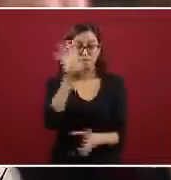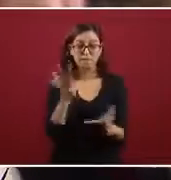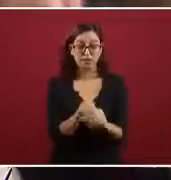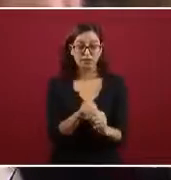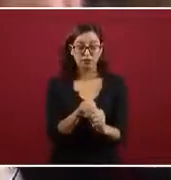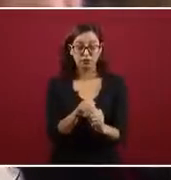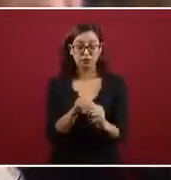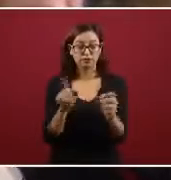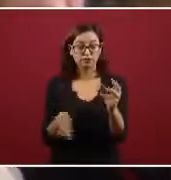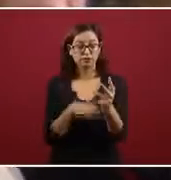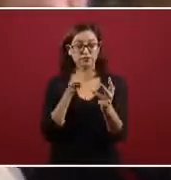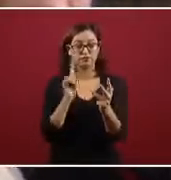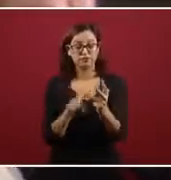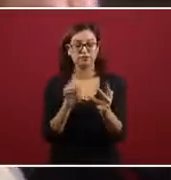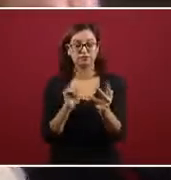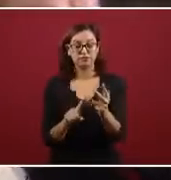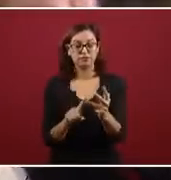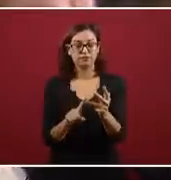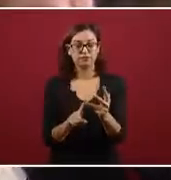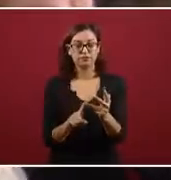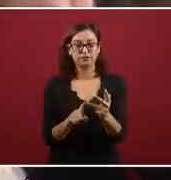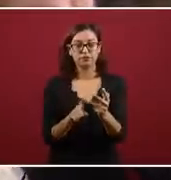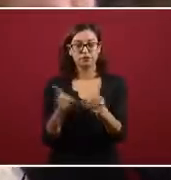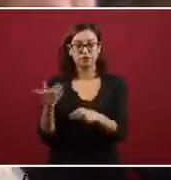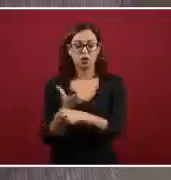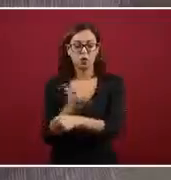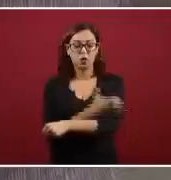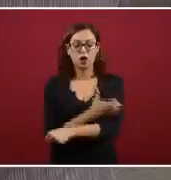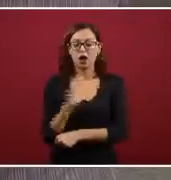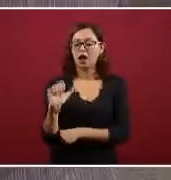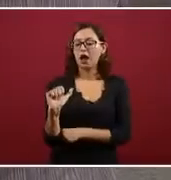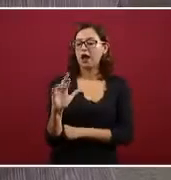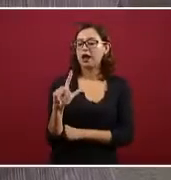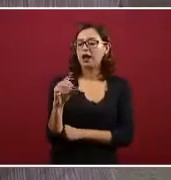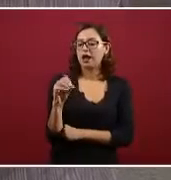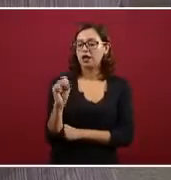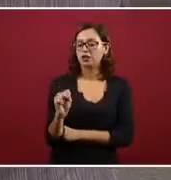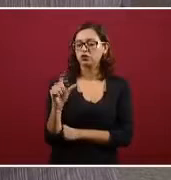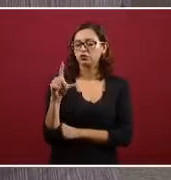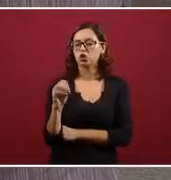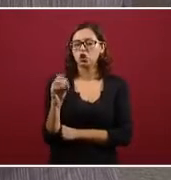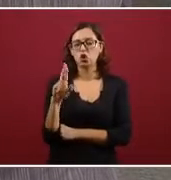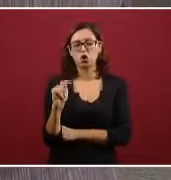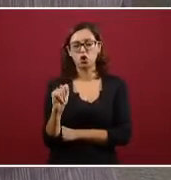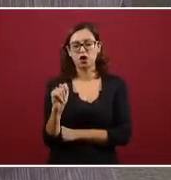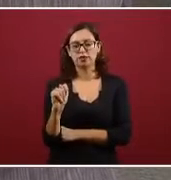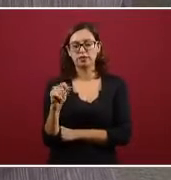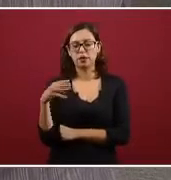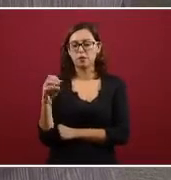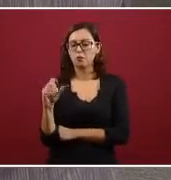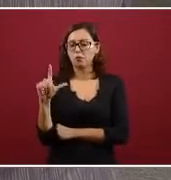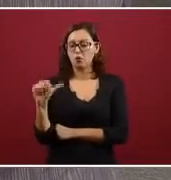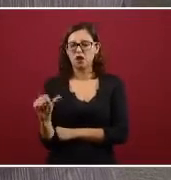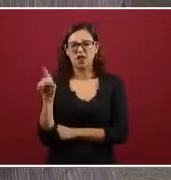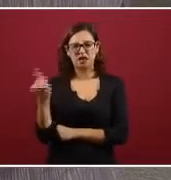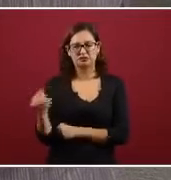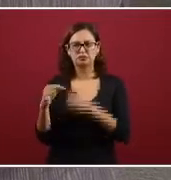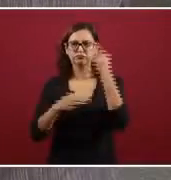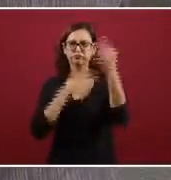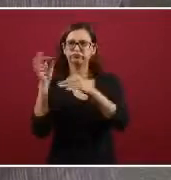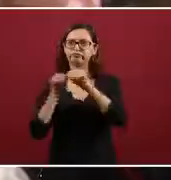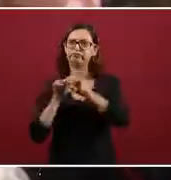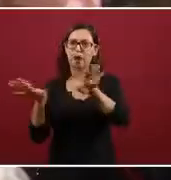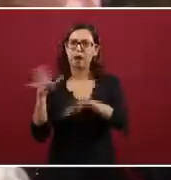si considera que el reportaje del colega Carlos Loret de Mola es falso, y qué opina respecto a que